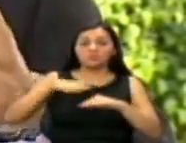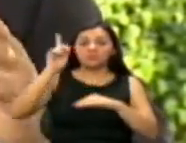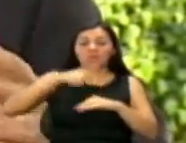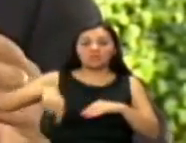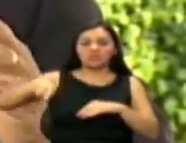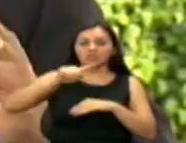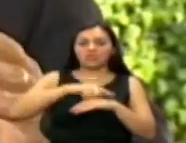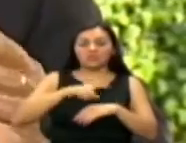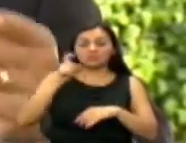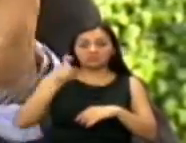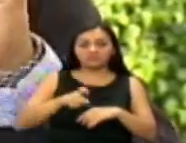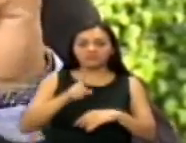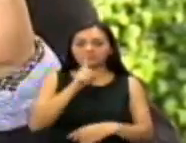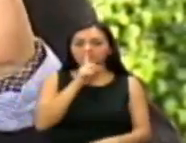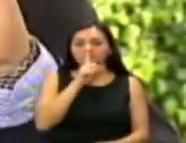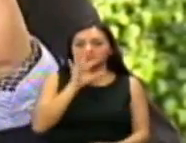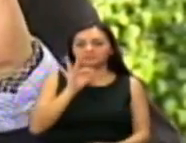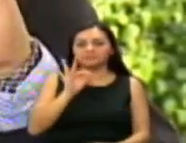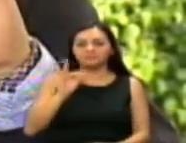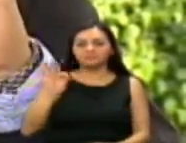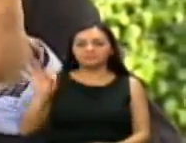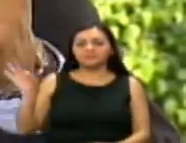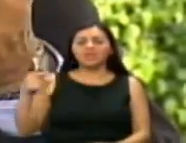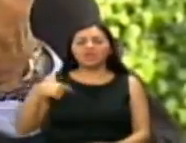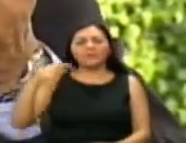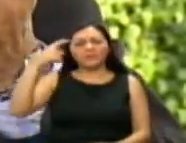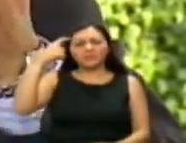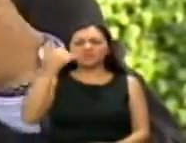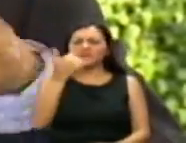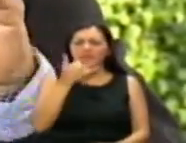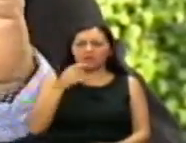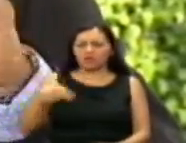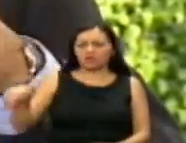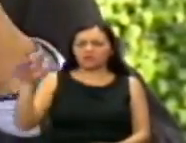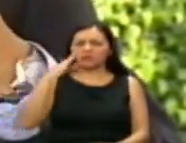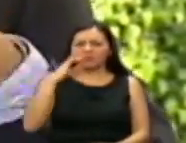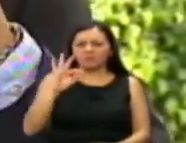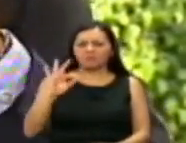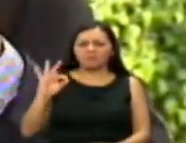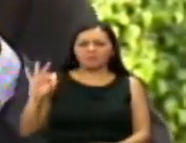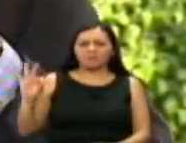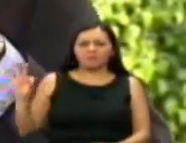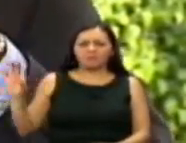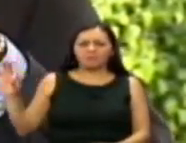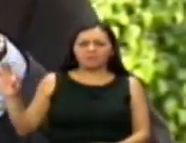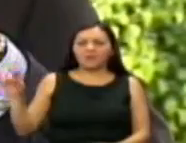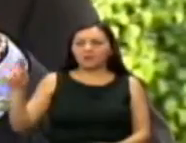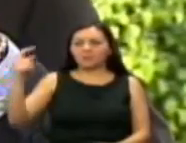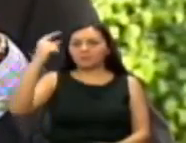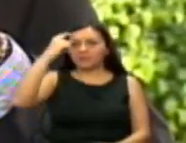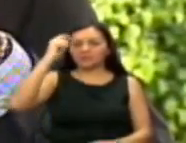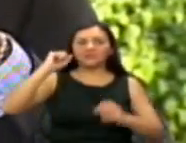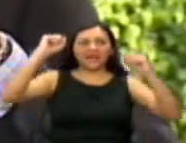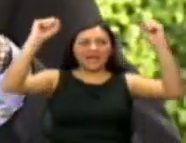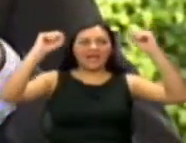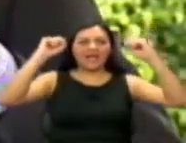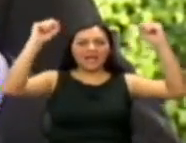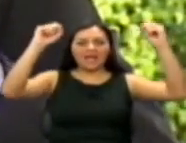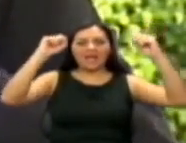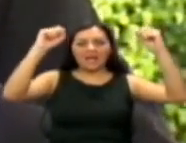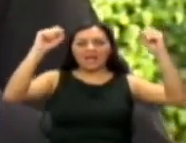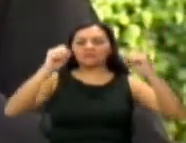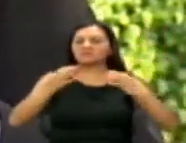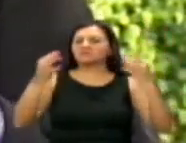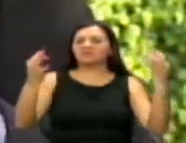es mayoría silenciosa, lo cual es un error. Porque esta gente se convence de su propio ruido, ¿no? Y